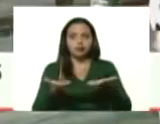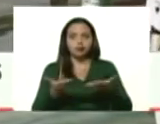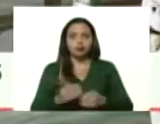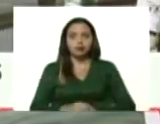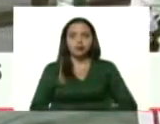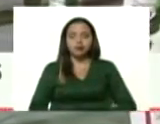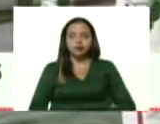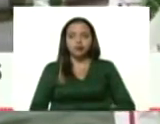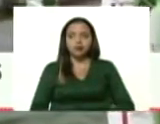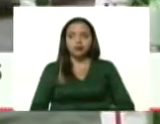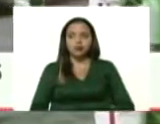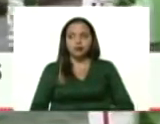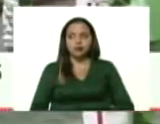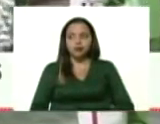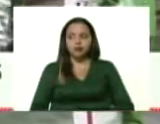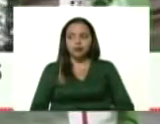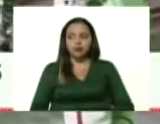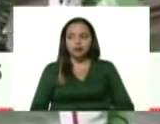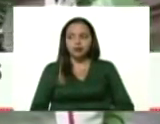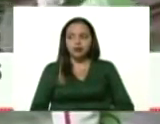Carmen Ferrer.